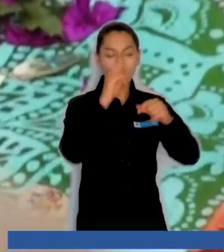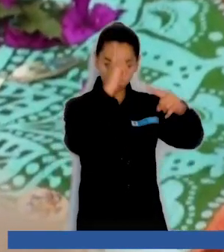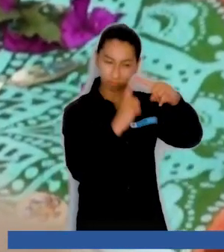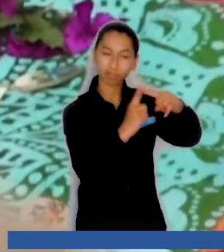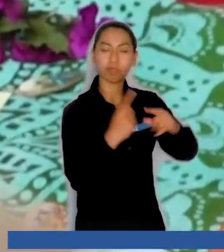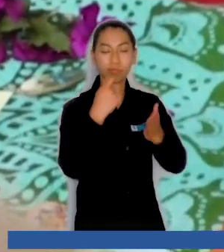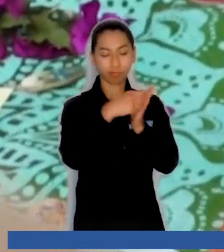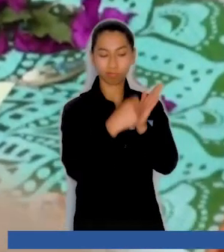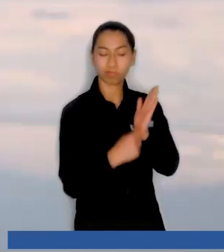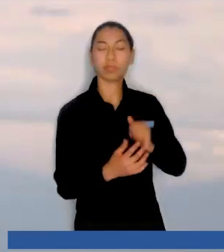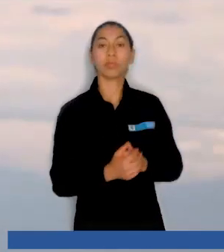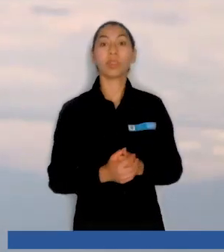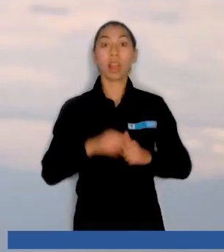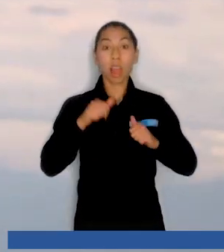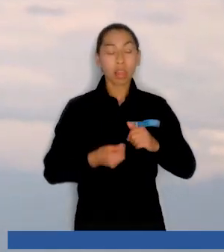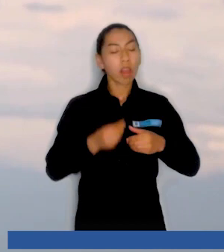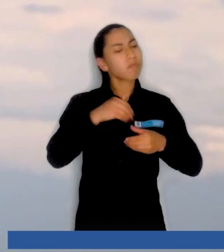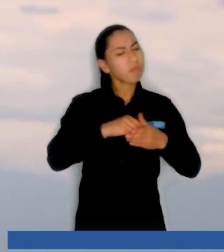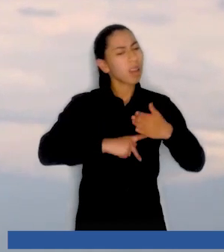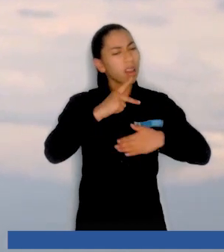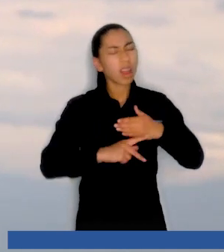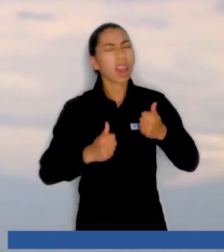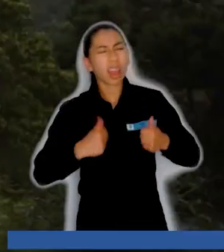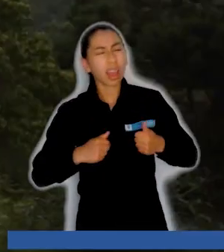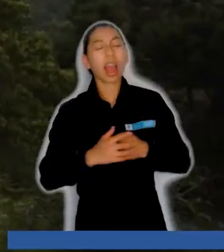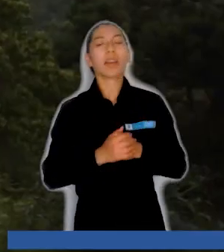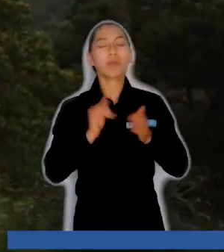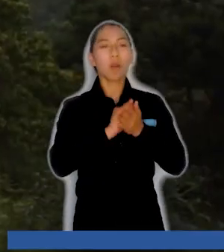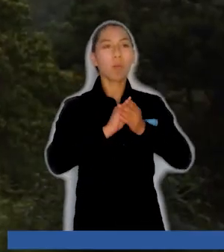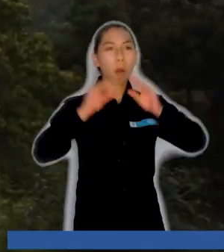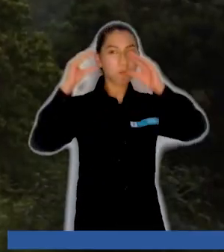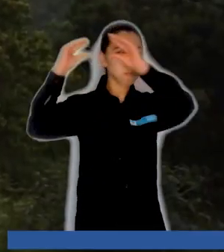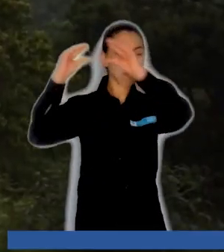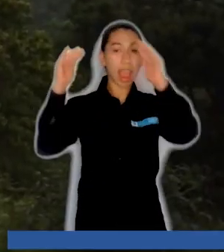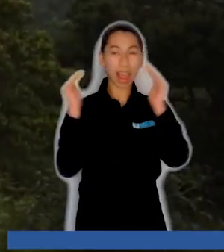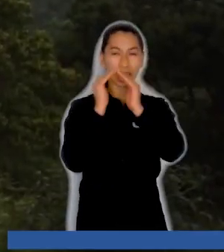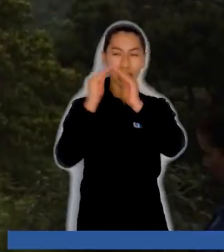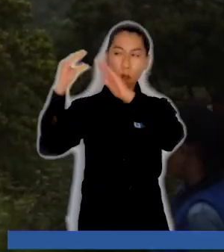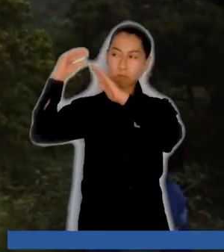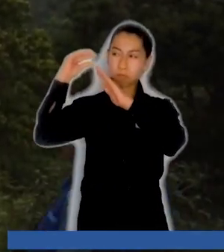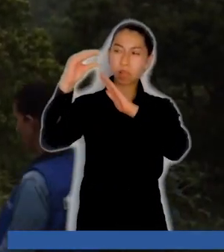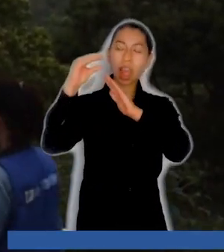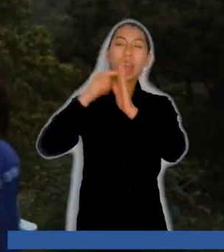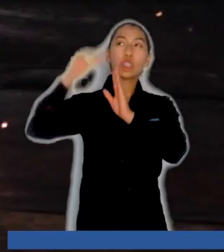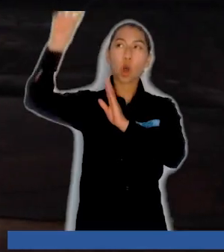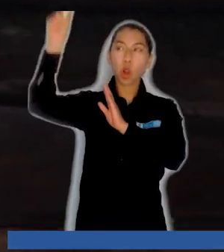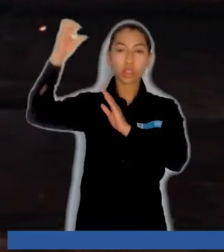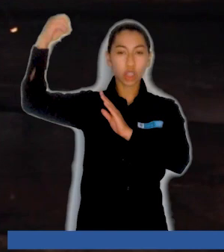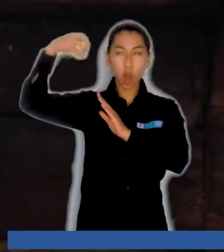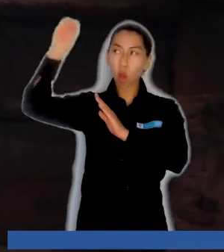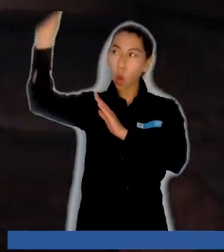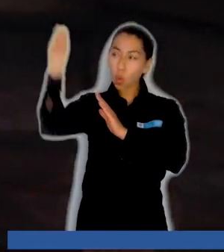han cumplido. La última medida implementada dentro de este plan fue la dotación de paneles solares para la parte alta de Arenillo, lo que